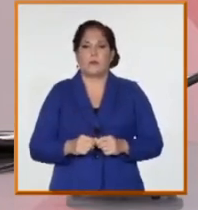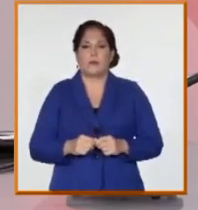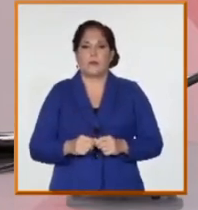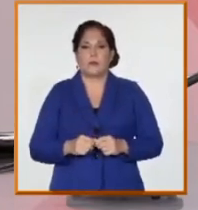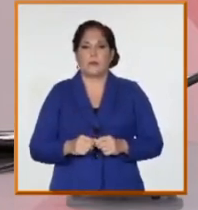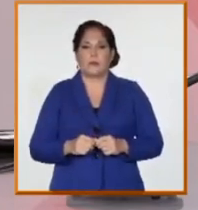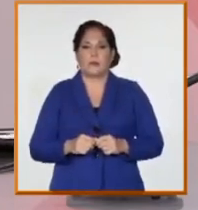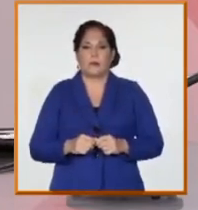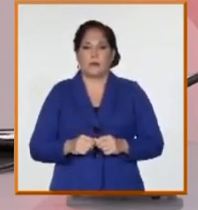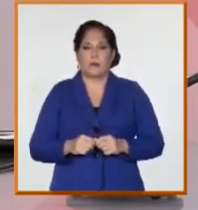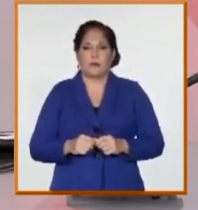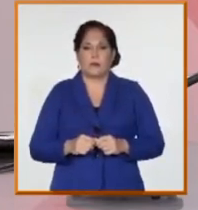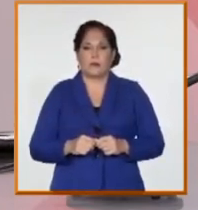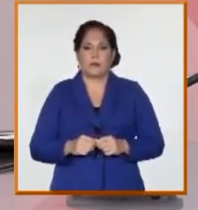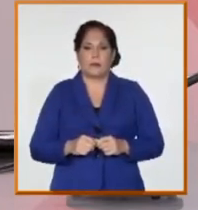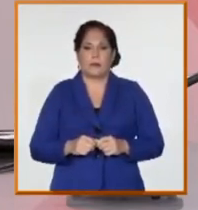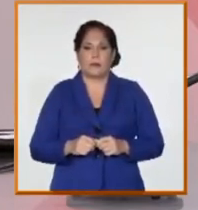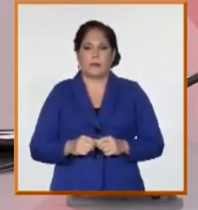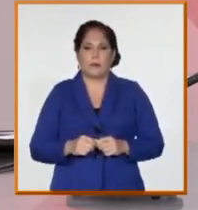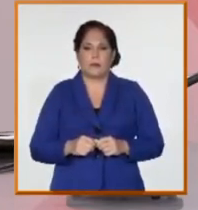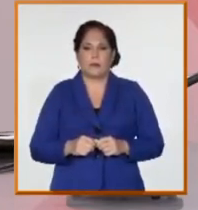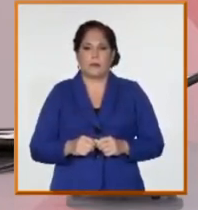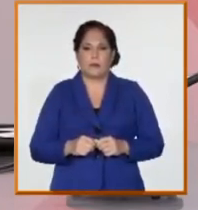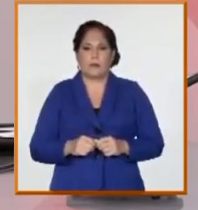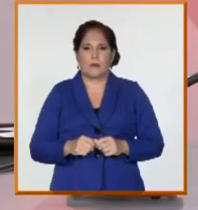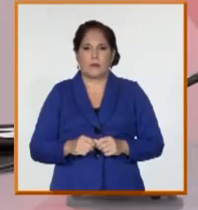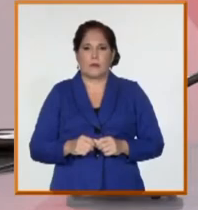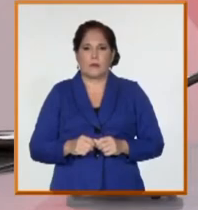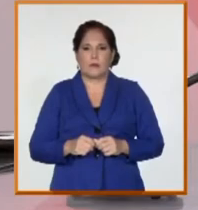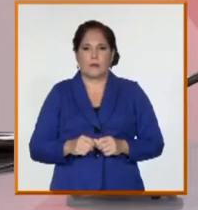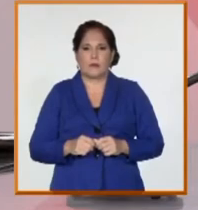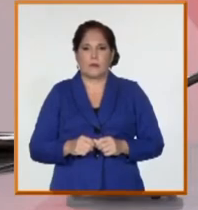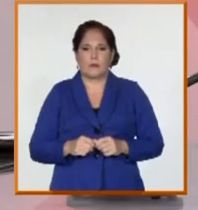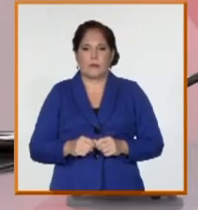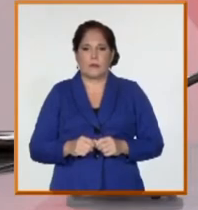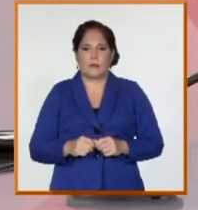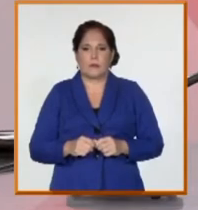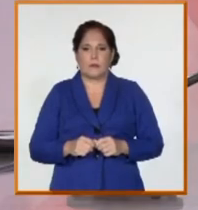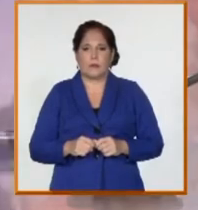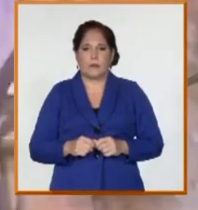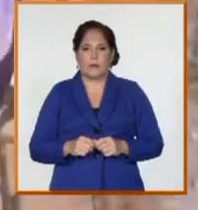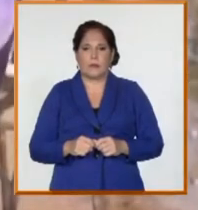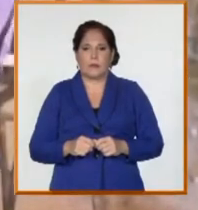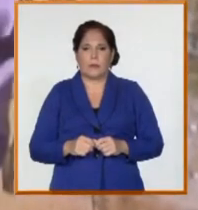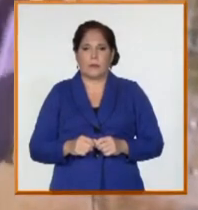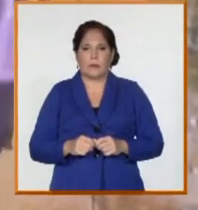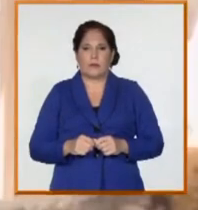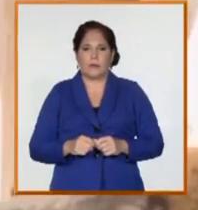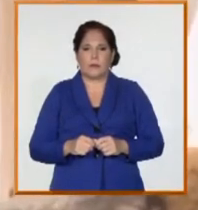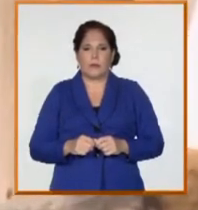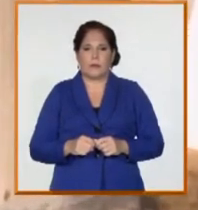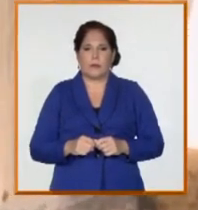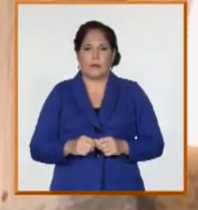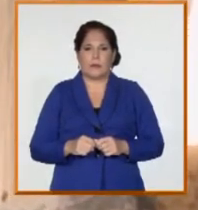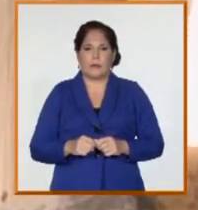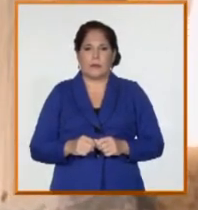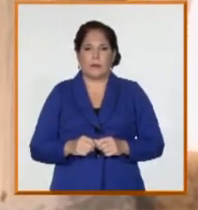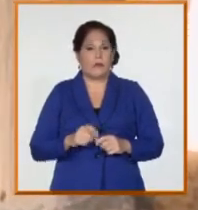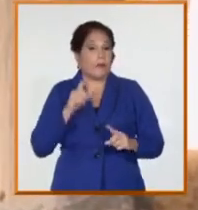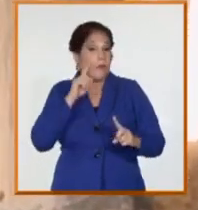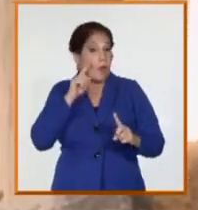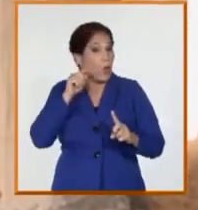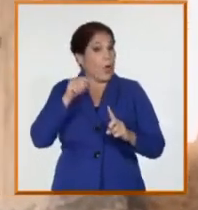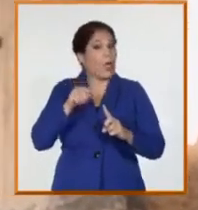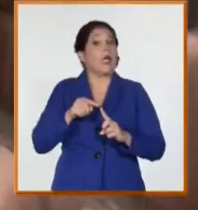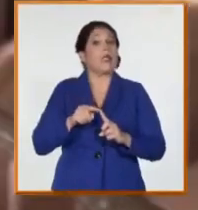electrónica para para poder viabilizar esta esta gestión veamos este material con el objetivo